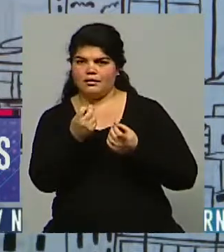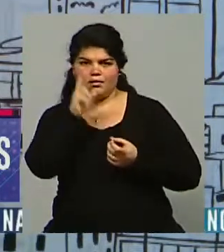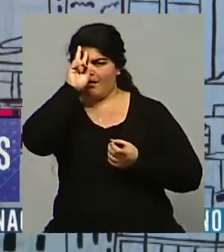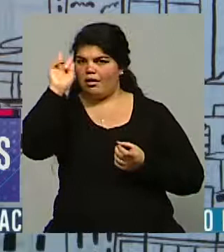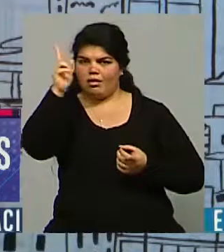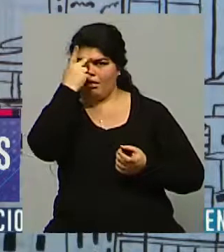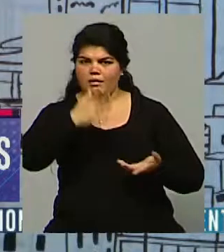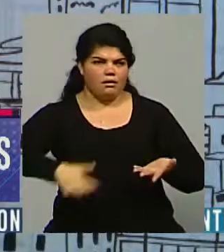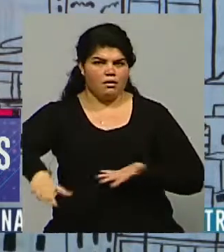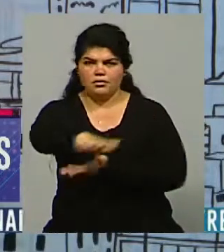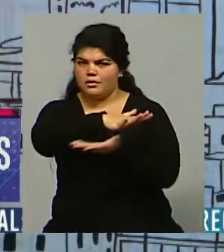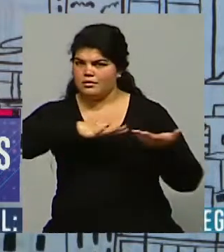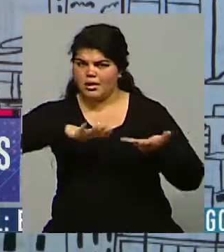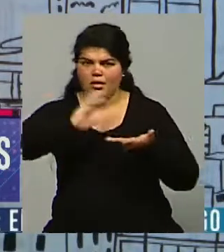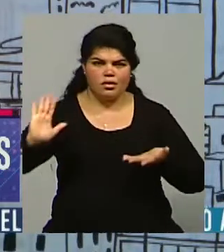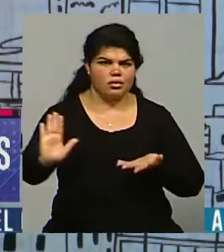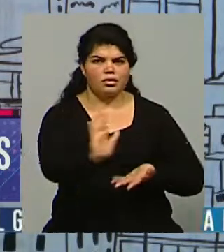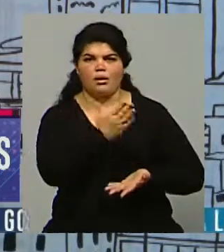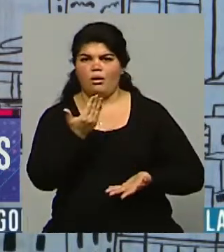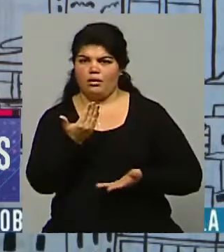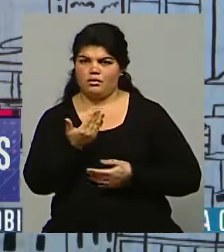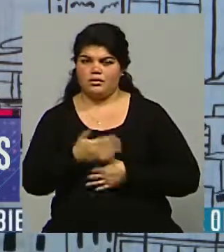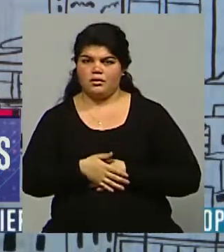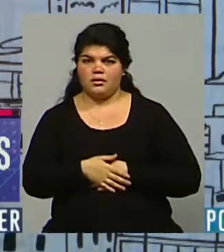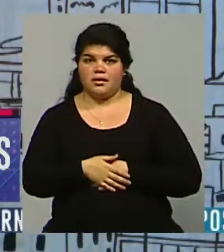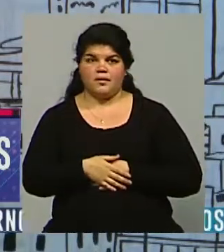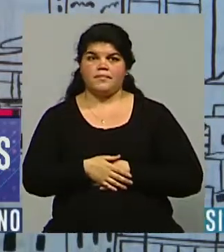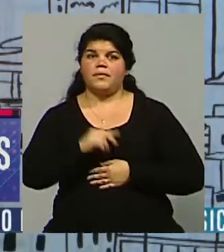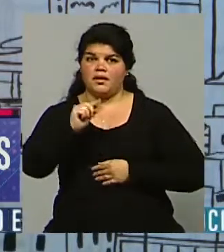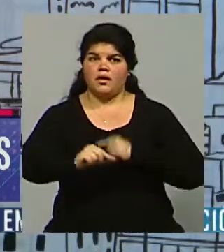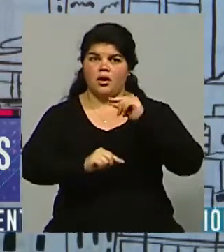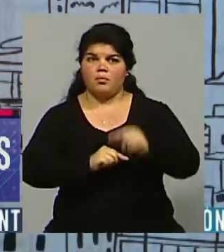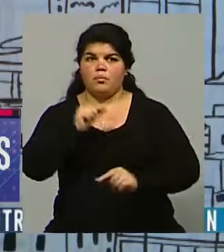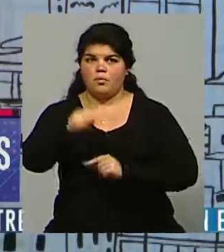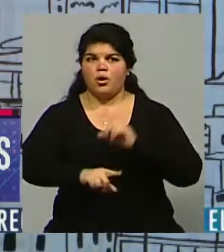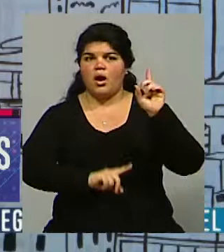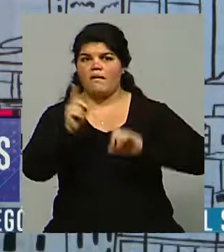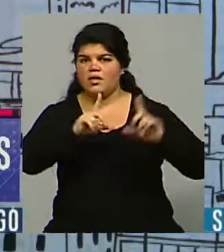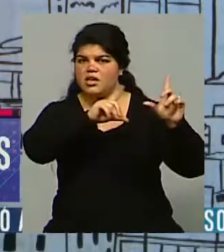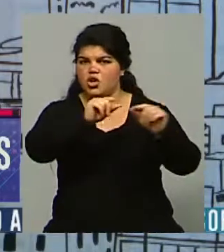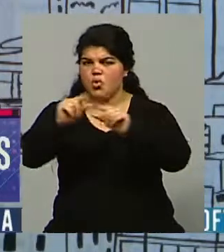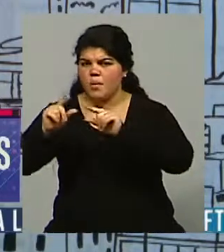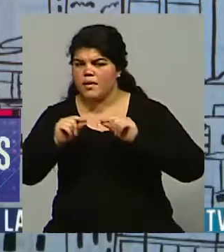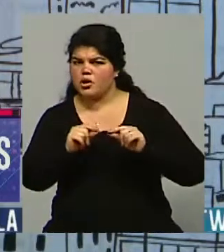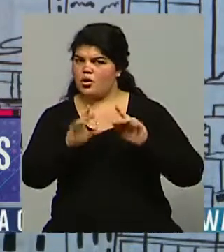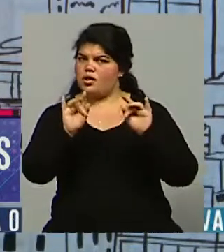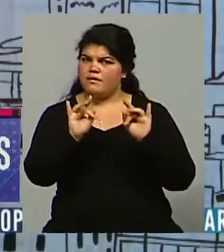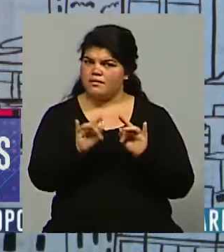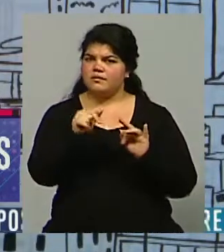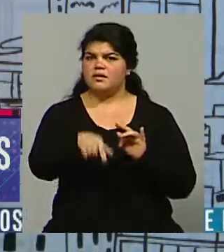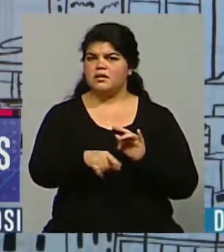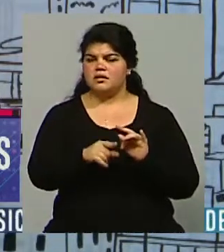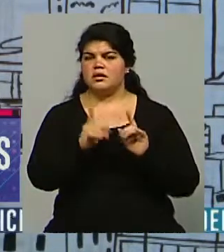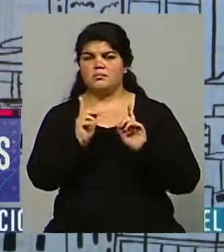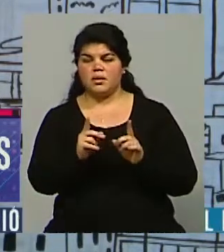este sentido creo que se va a ir traduciendo en estas cifras que a veces parecen duras, que parecen números fríos, pero creo que